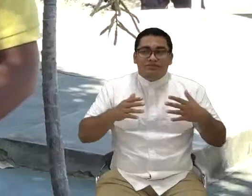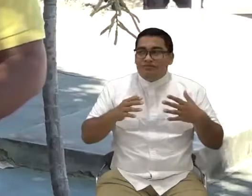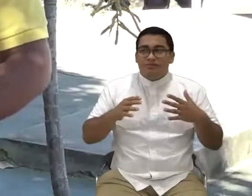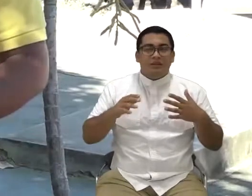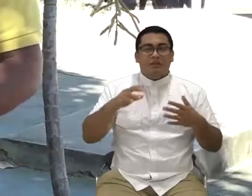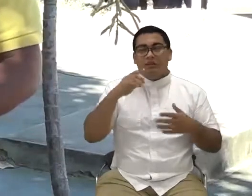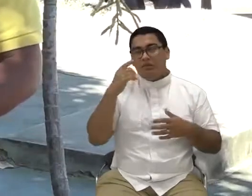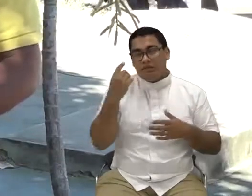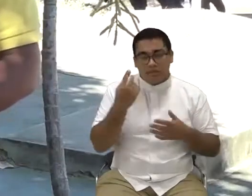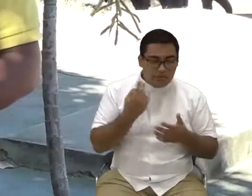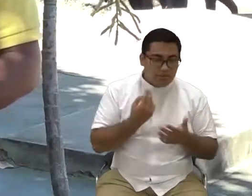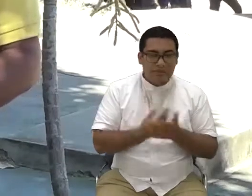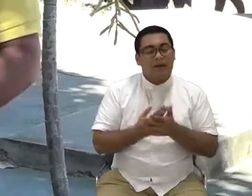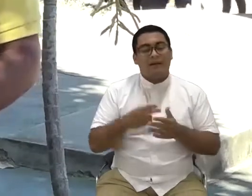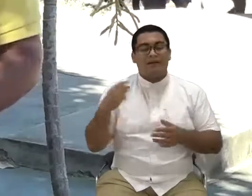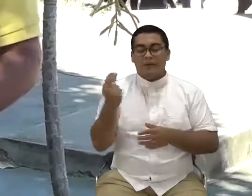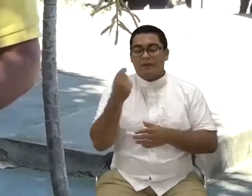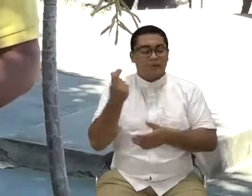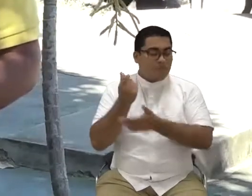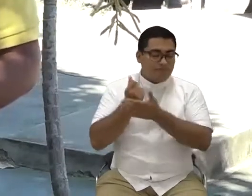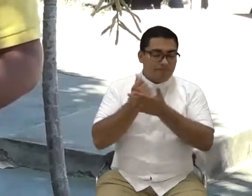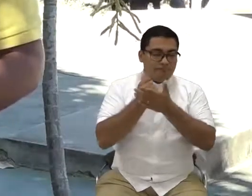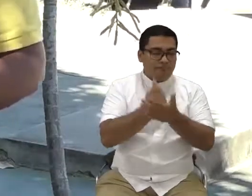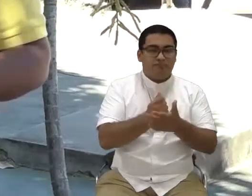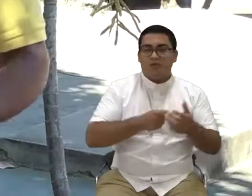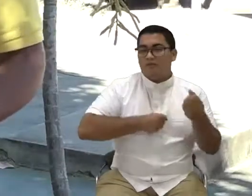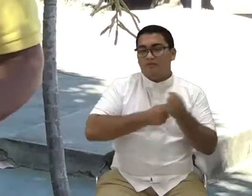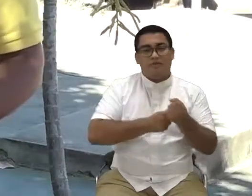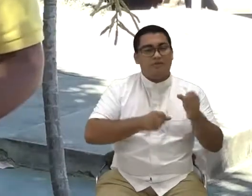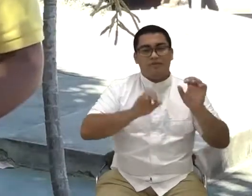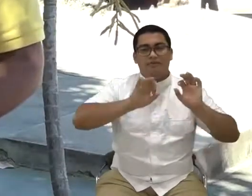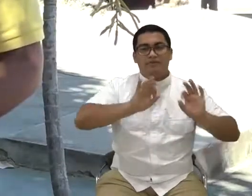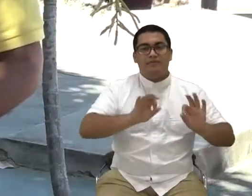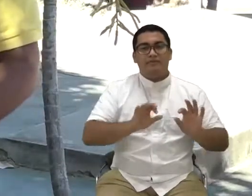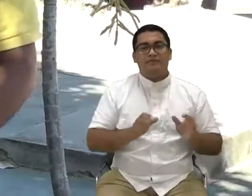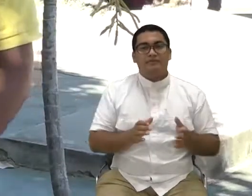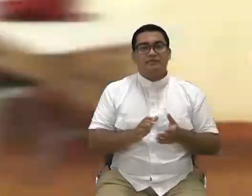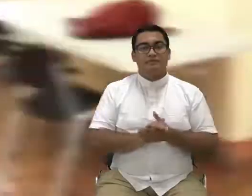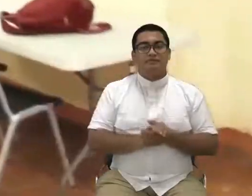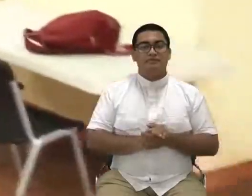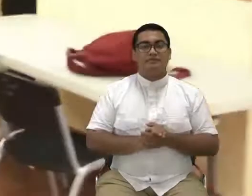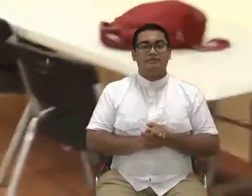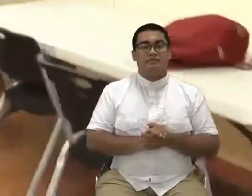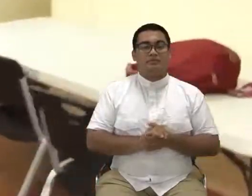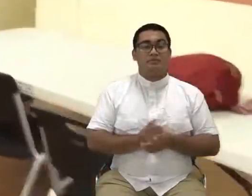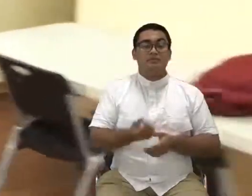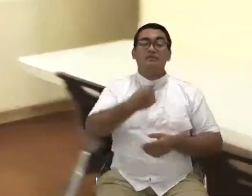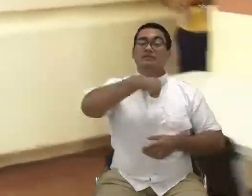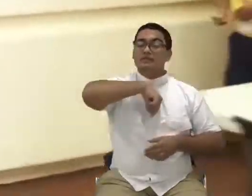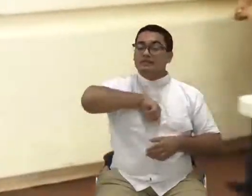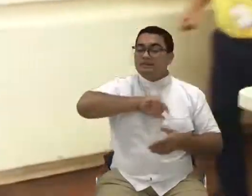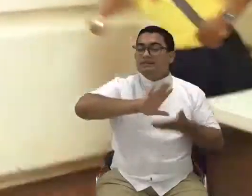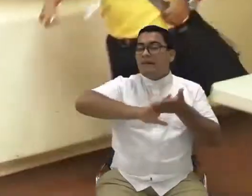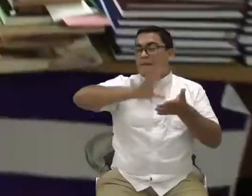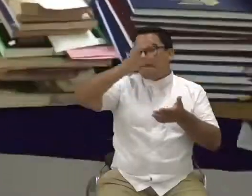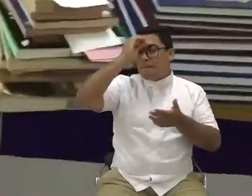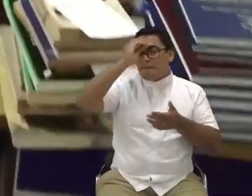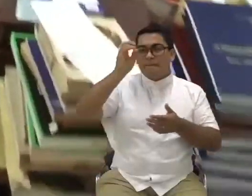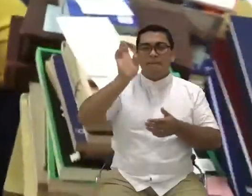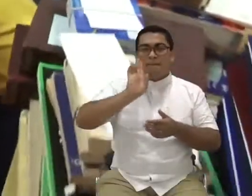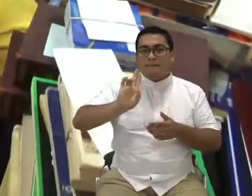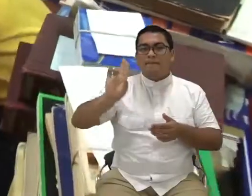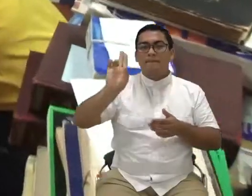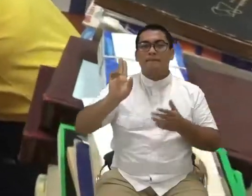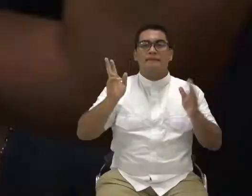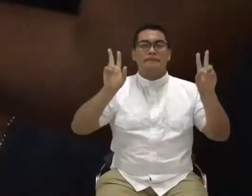nerviosismo, cualquier situación de vulnerabilidad de riesgo, entonces se les apoyara de esa manera. Interiorizar la prevención desde la educación